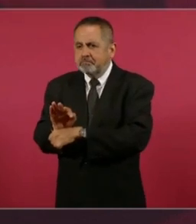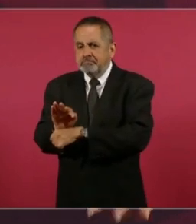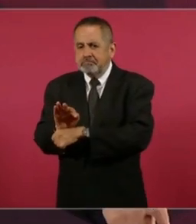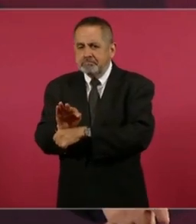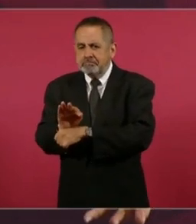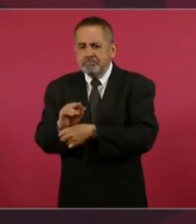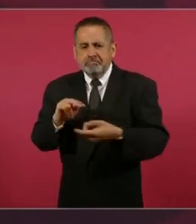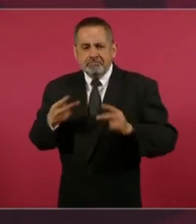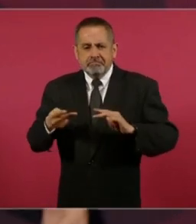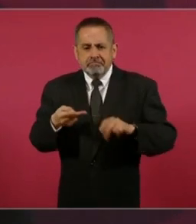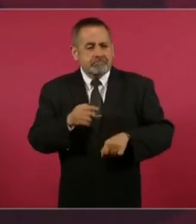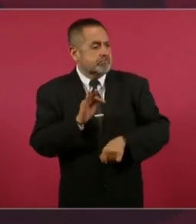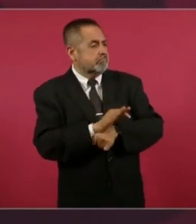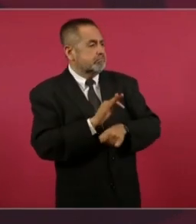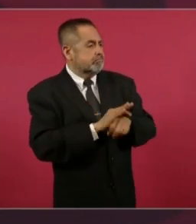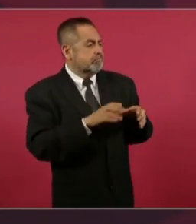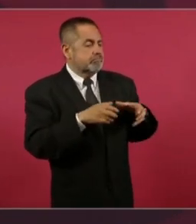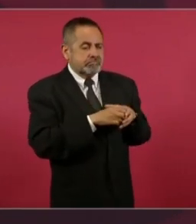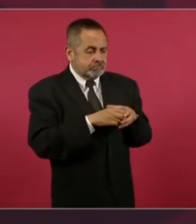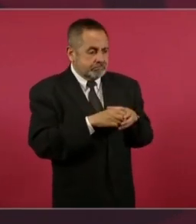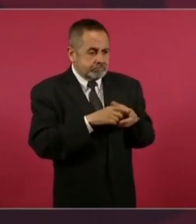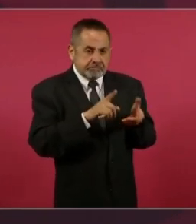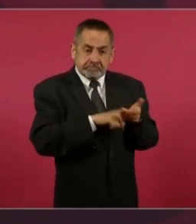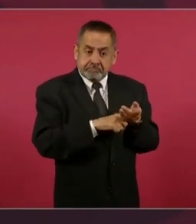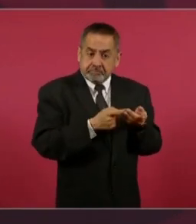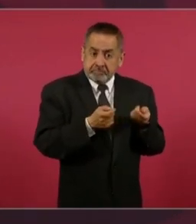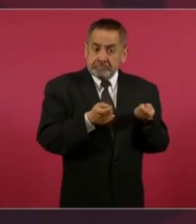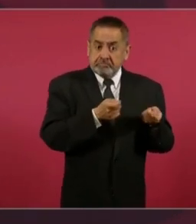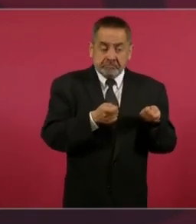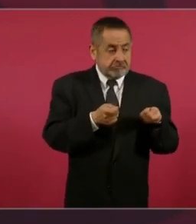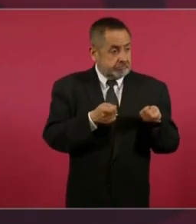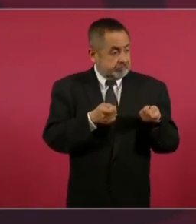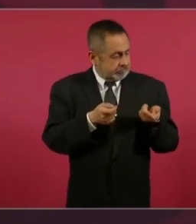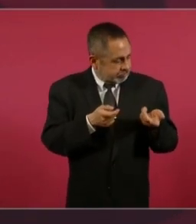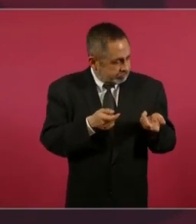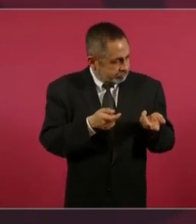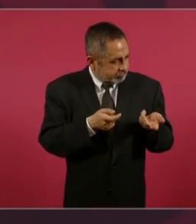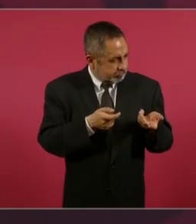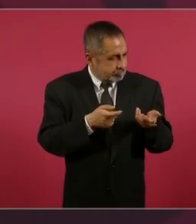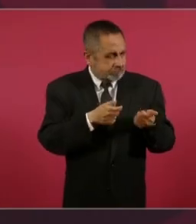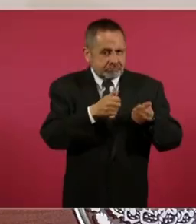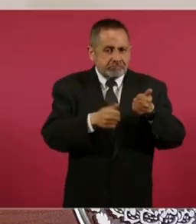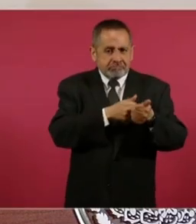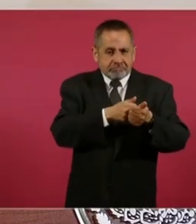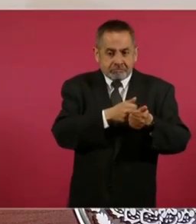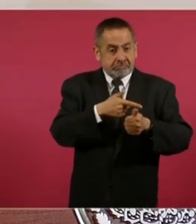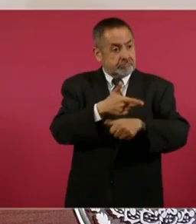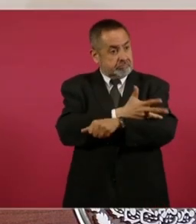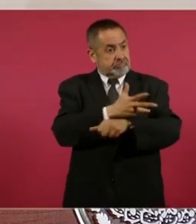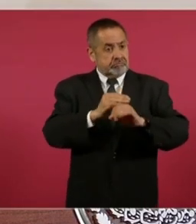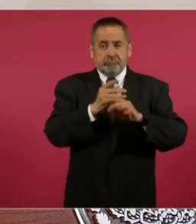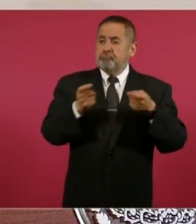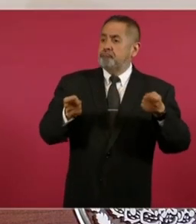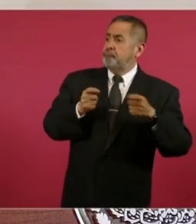ellos sean los que manejen la